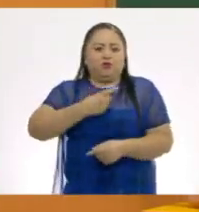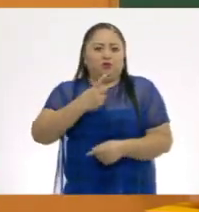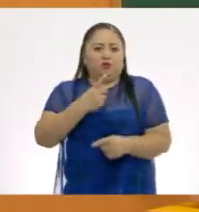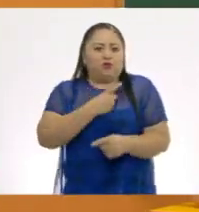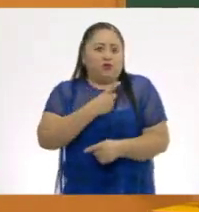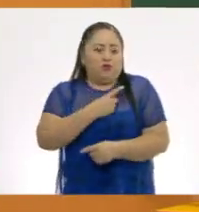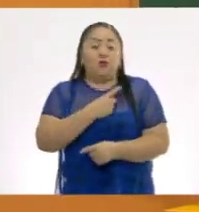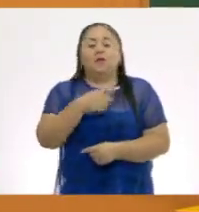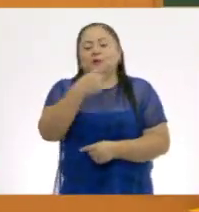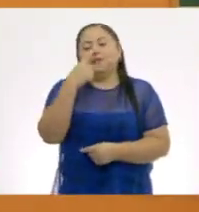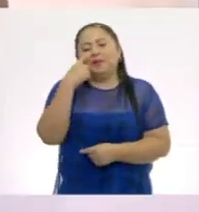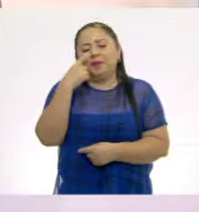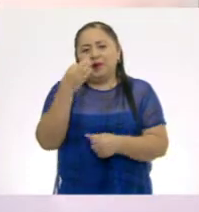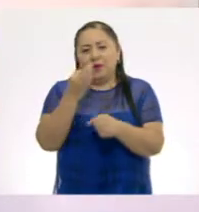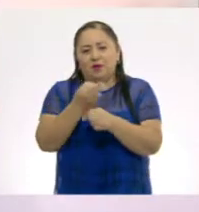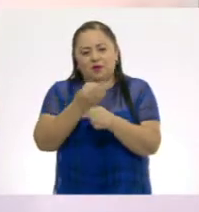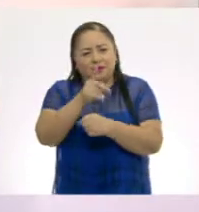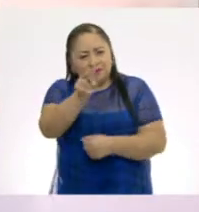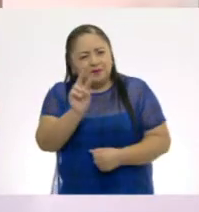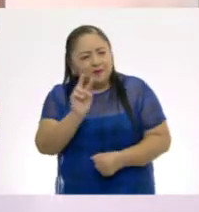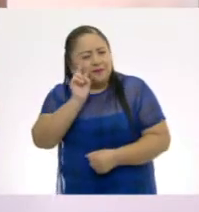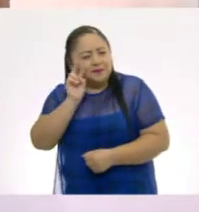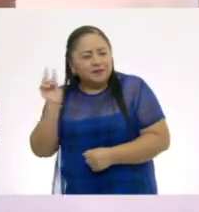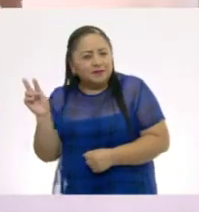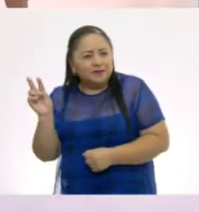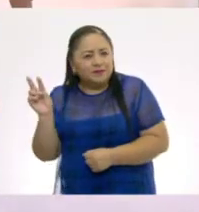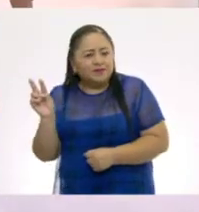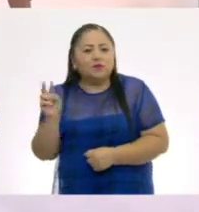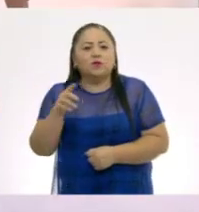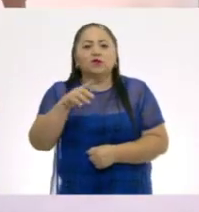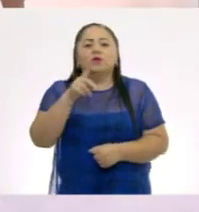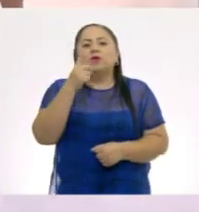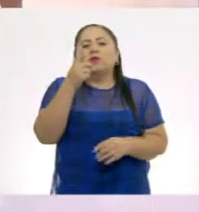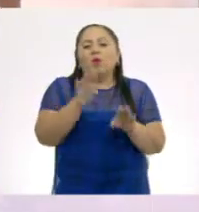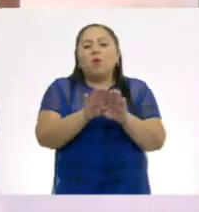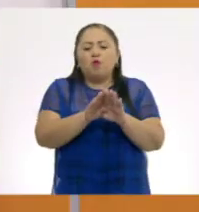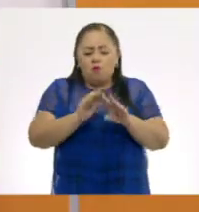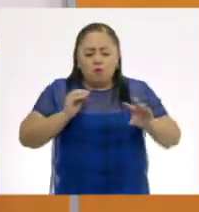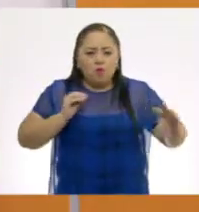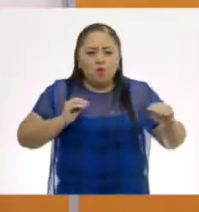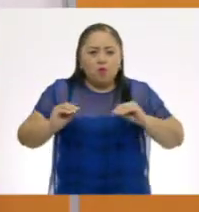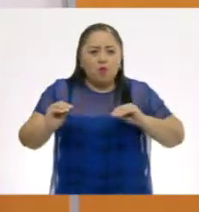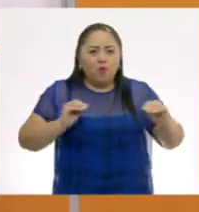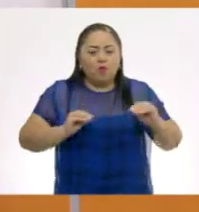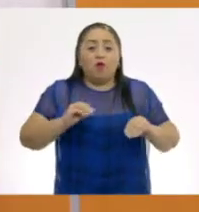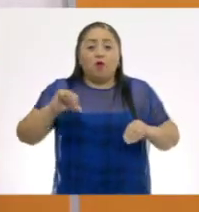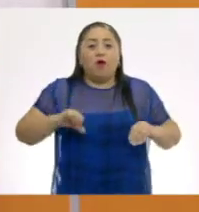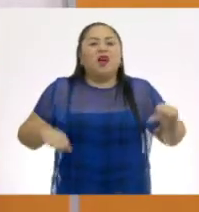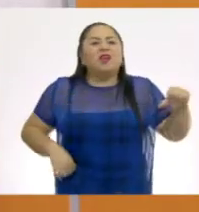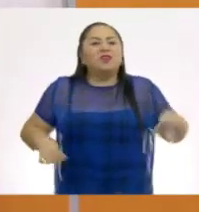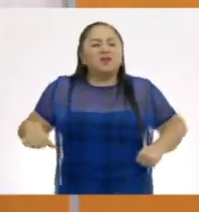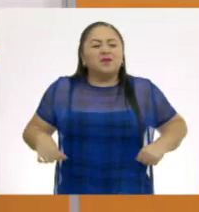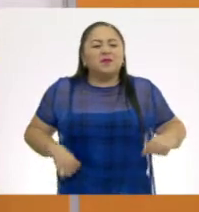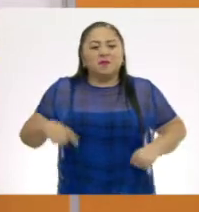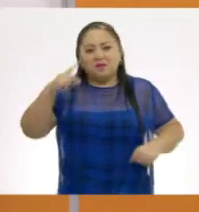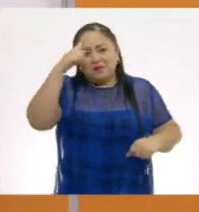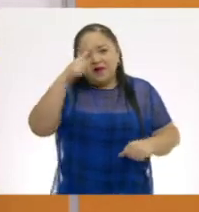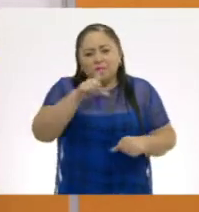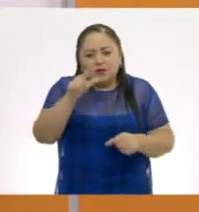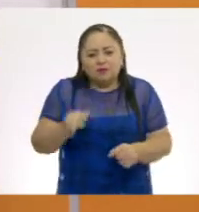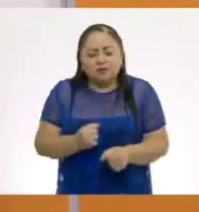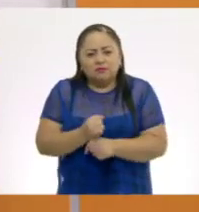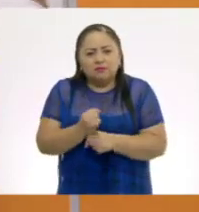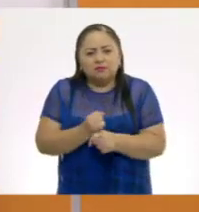ello, bueno, vamos a ver si unos movimientos o unas actividades para poder hacer y